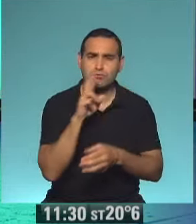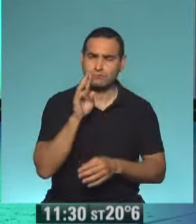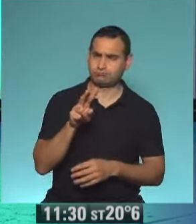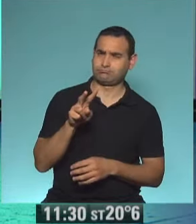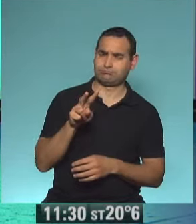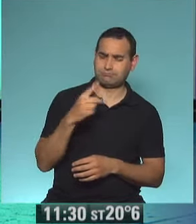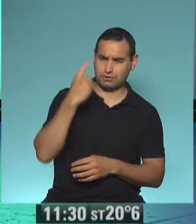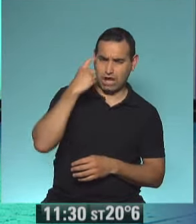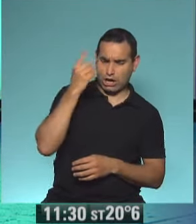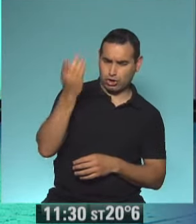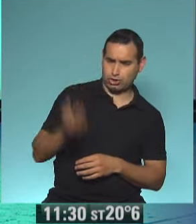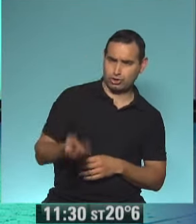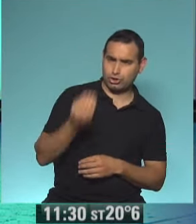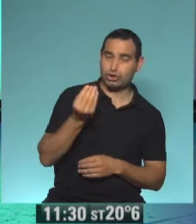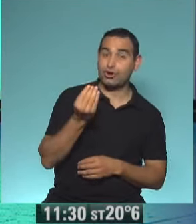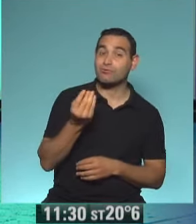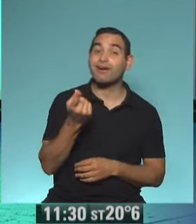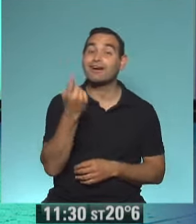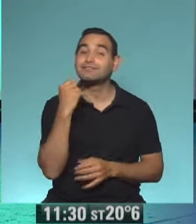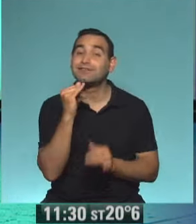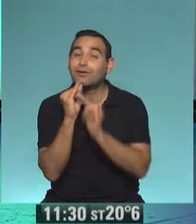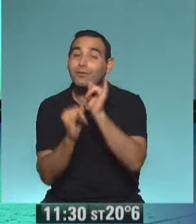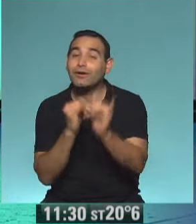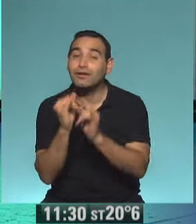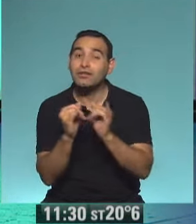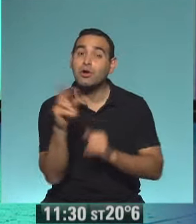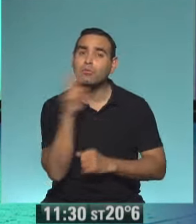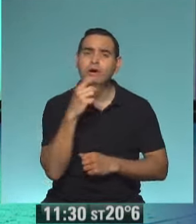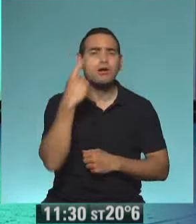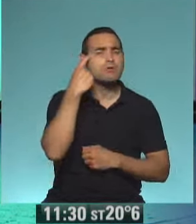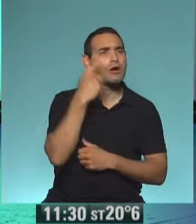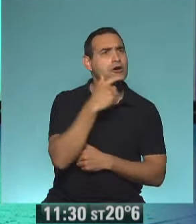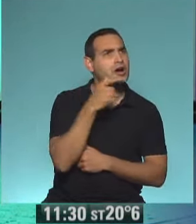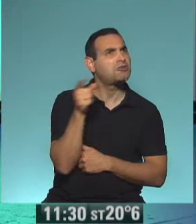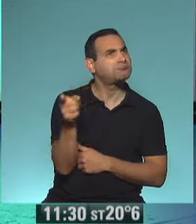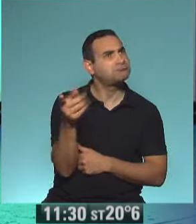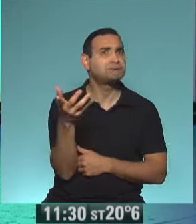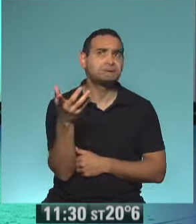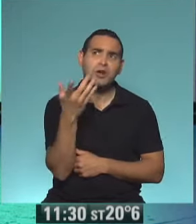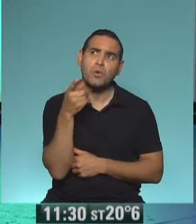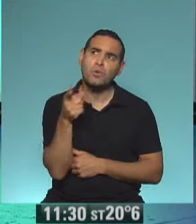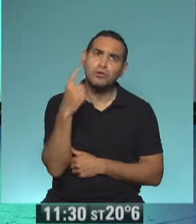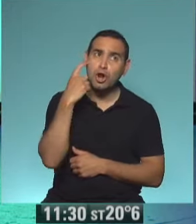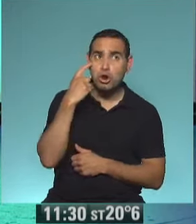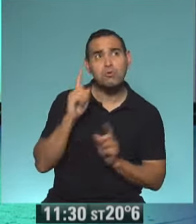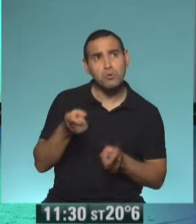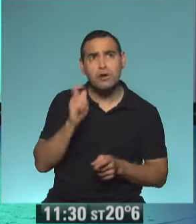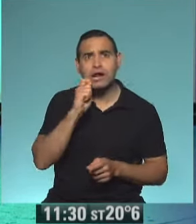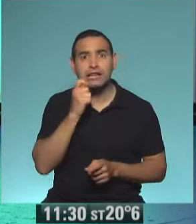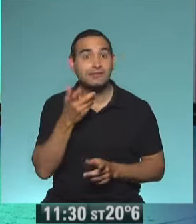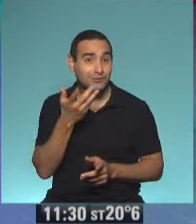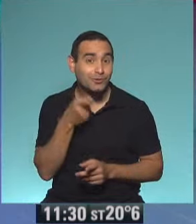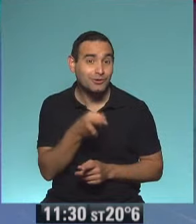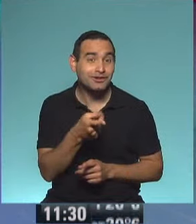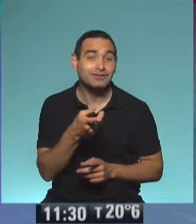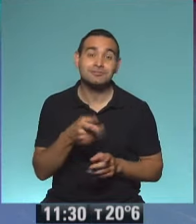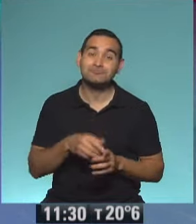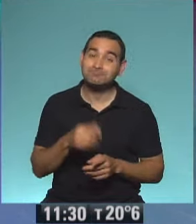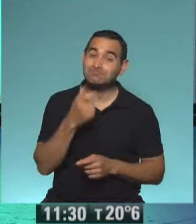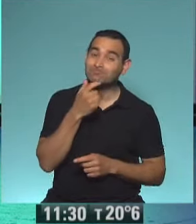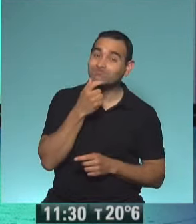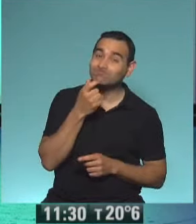que está medio loco, pero ayer nos quedamos con que ella al final le pensó que era bastante ocurrente, como sí, le decía, como el meme, ¿eh? Viste, como...